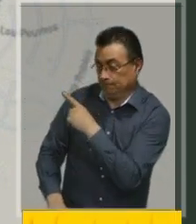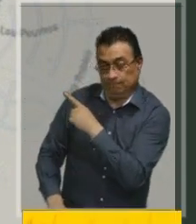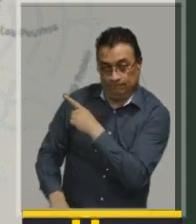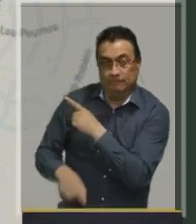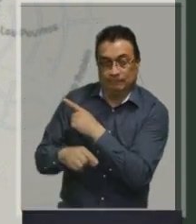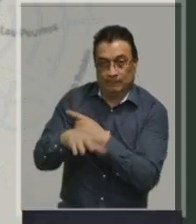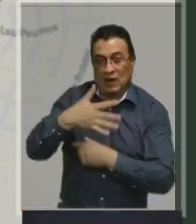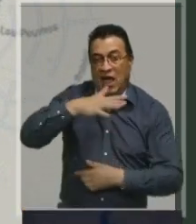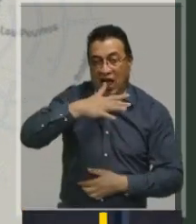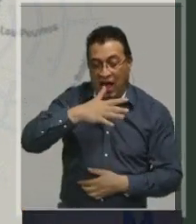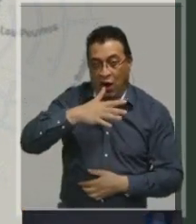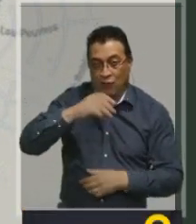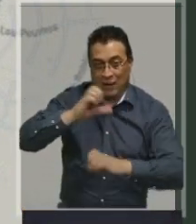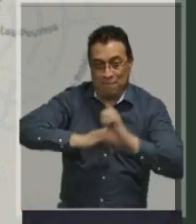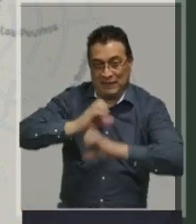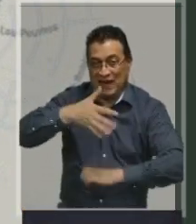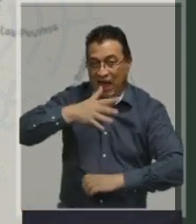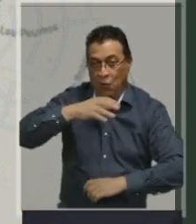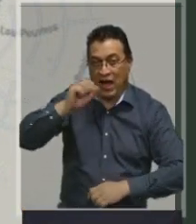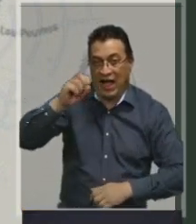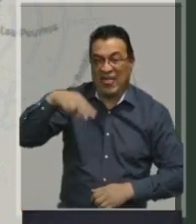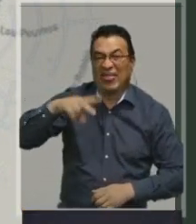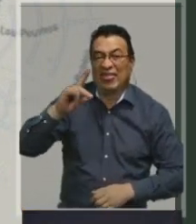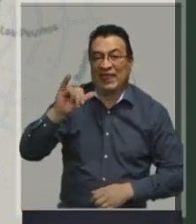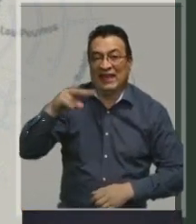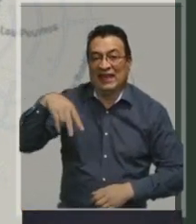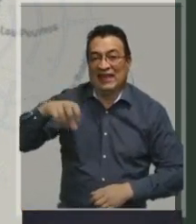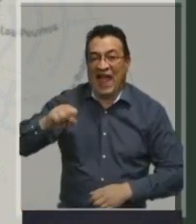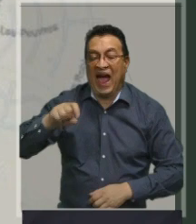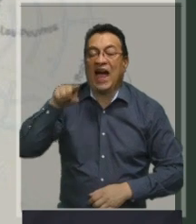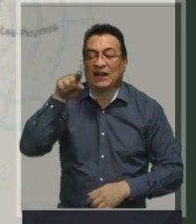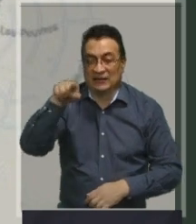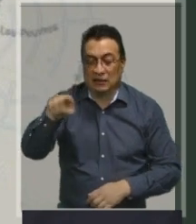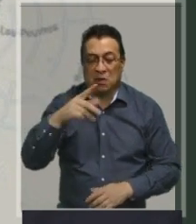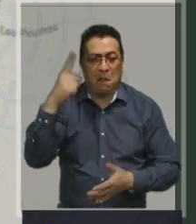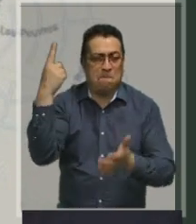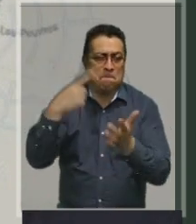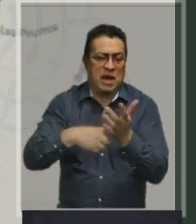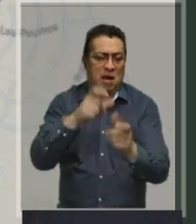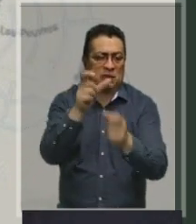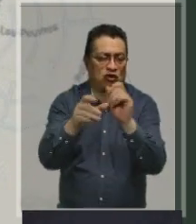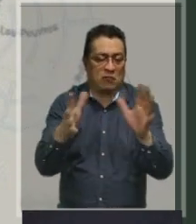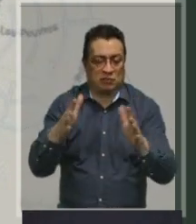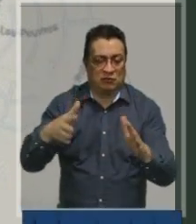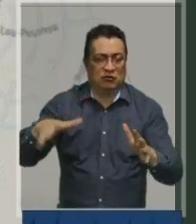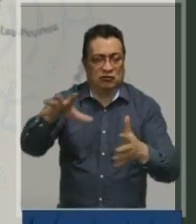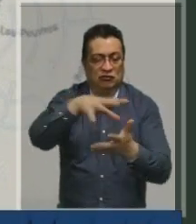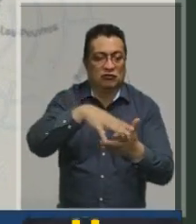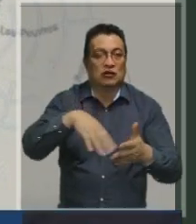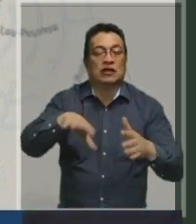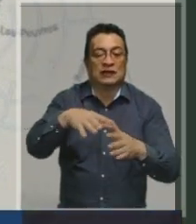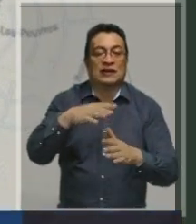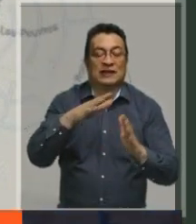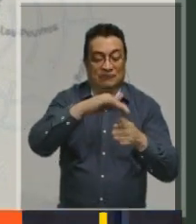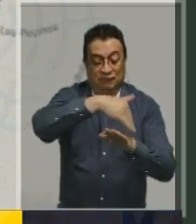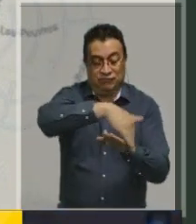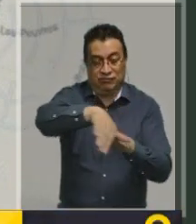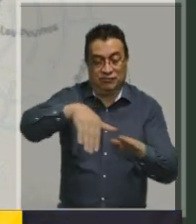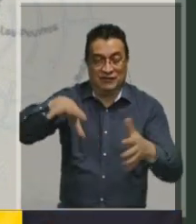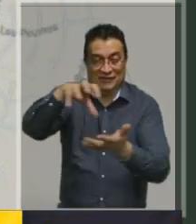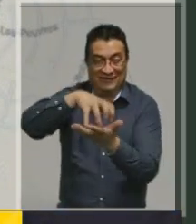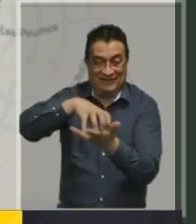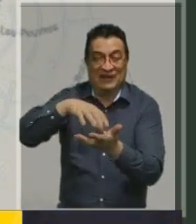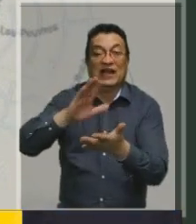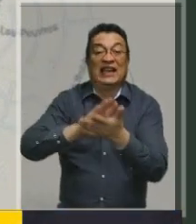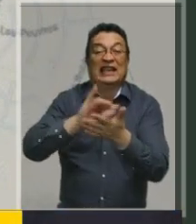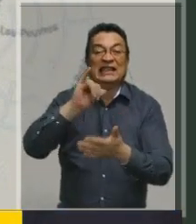Aguas Andinas para dar cuenta de cuál es el sector afectado, cerca de 1.000 clientes. Avenida Chicureo, Avenida del Valle, Avenida José Rabat